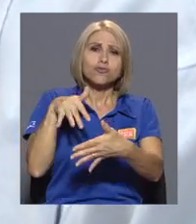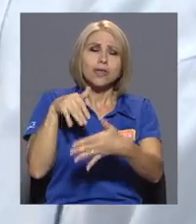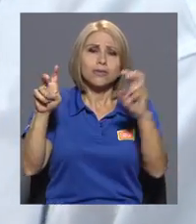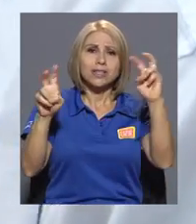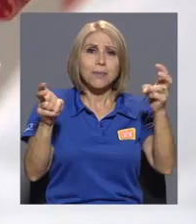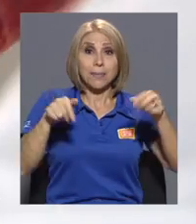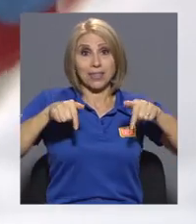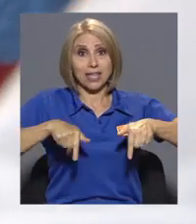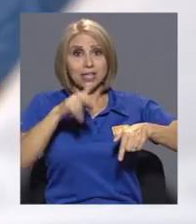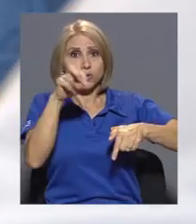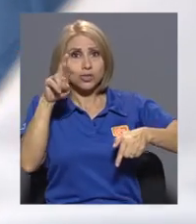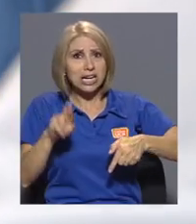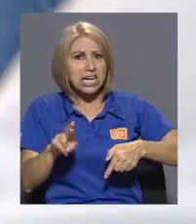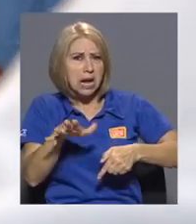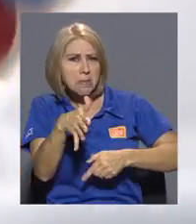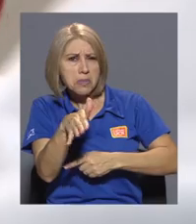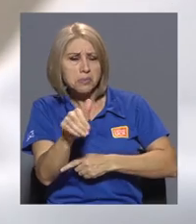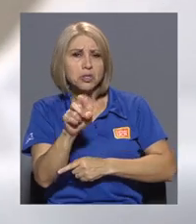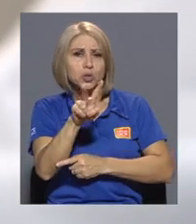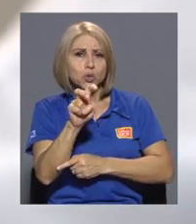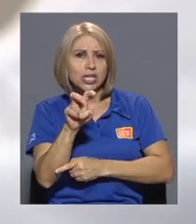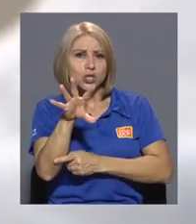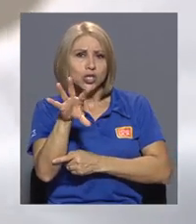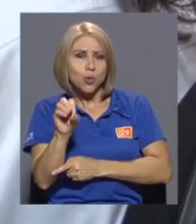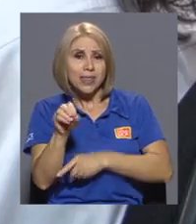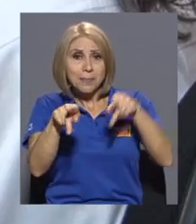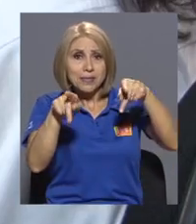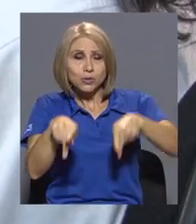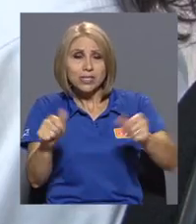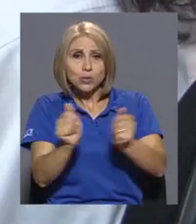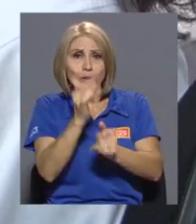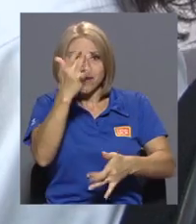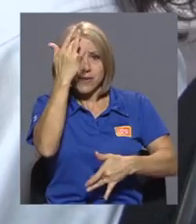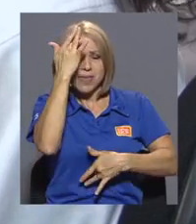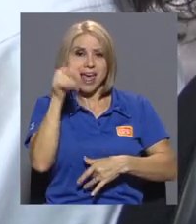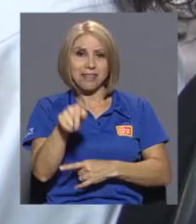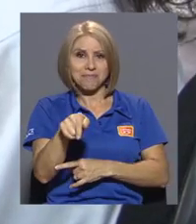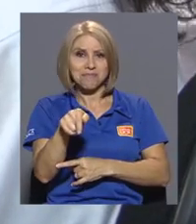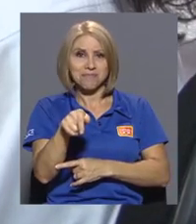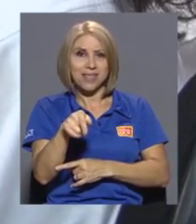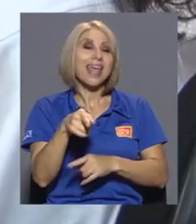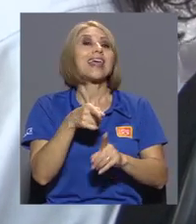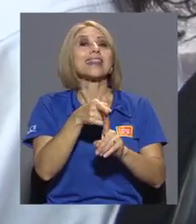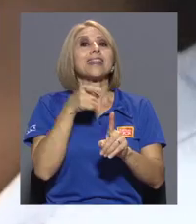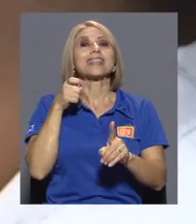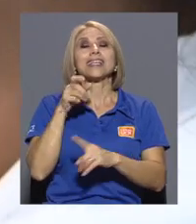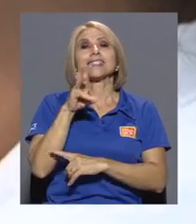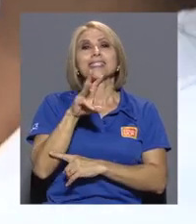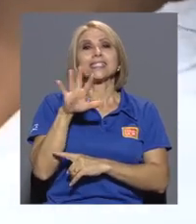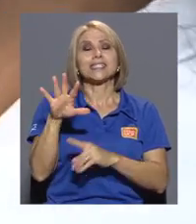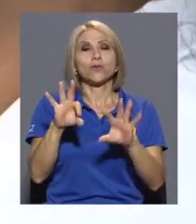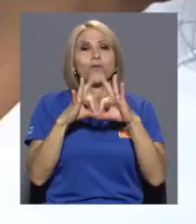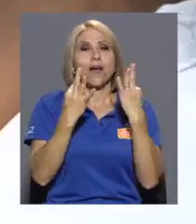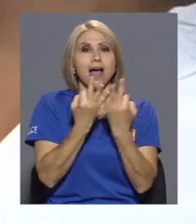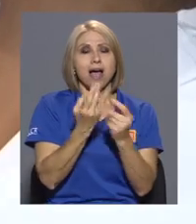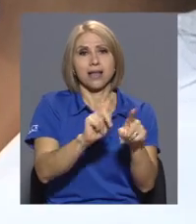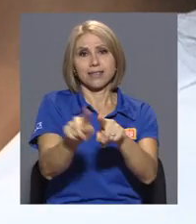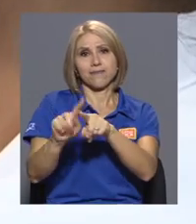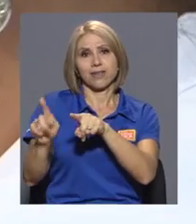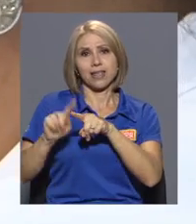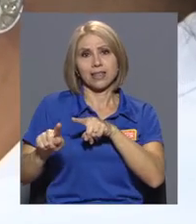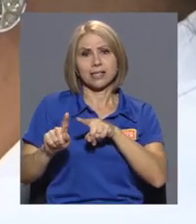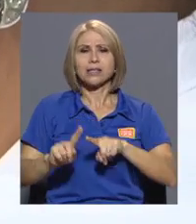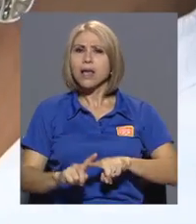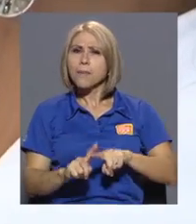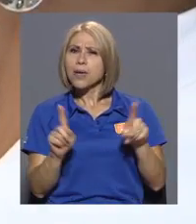nivel nacional se contabilizan cerca de 250 costarricenses con la enfermedad, procedentes de 65 familias diferentes. Pero ¿de